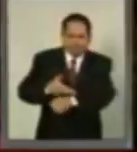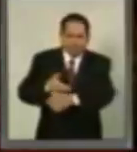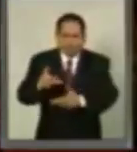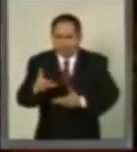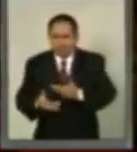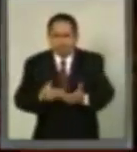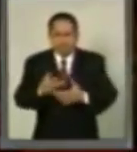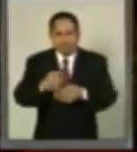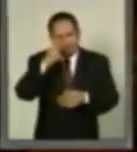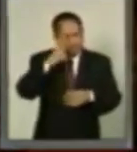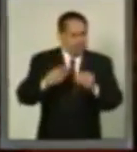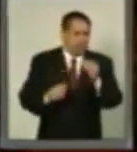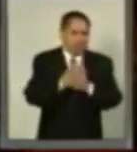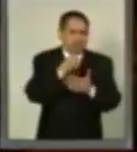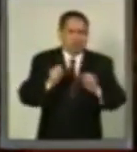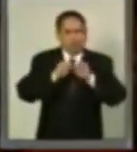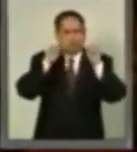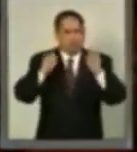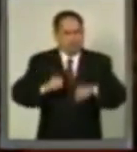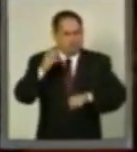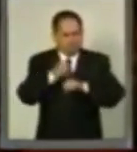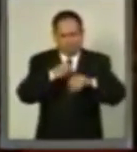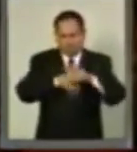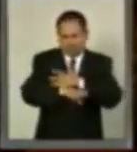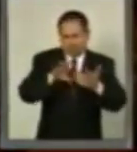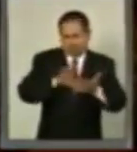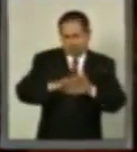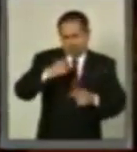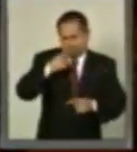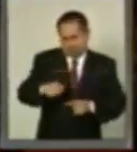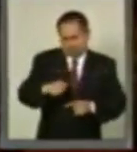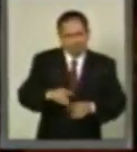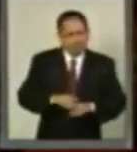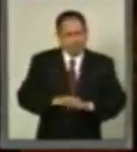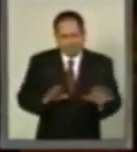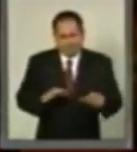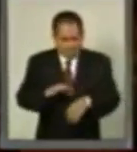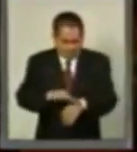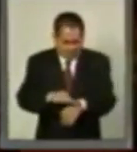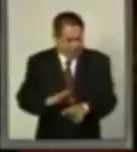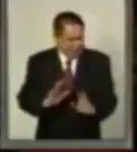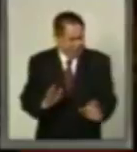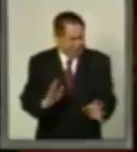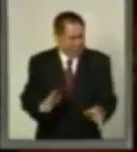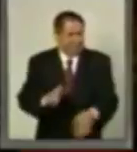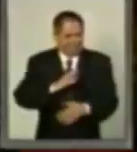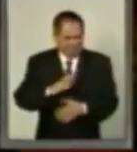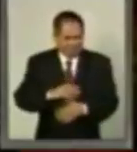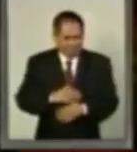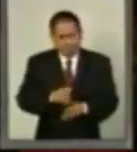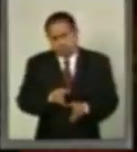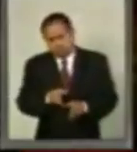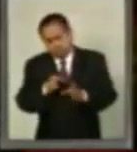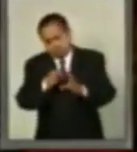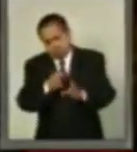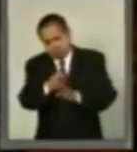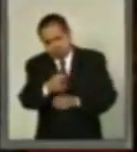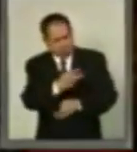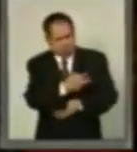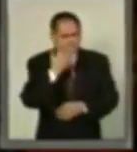nuevo sistema de justicia penal acusatorio, ya es una realidad y vamos por el camino